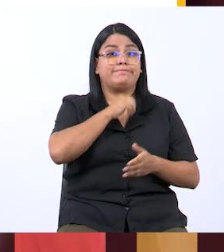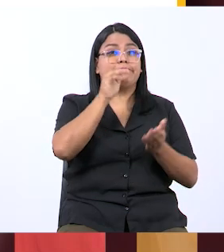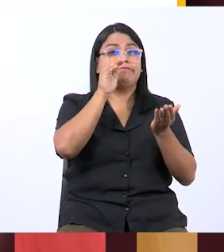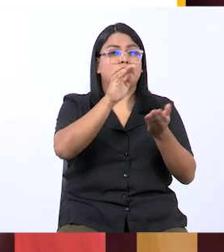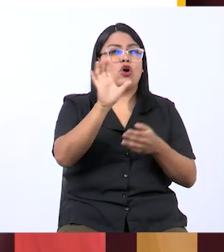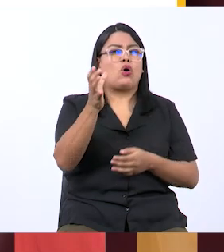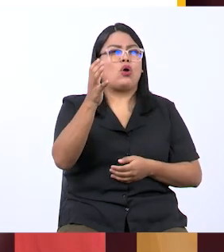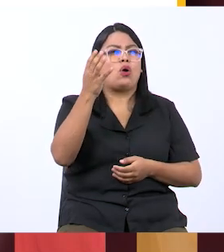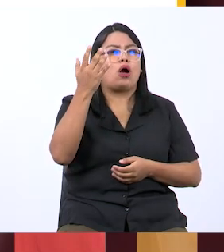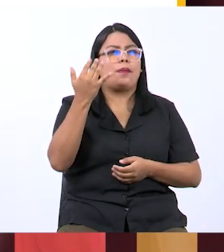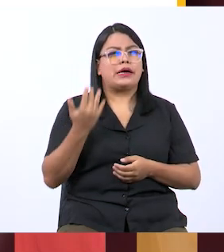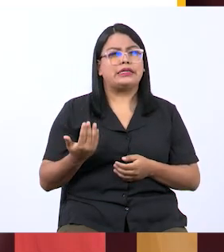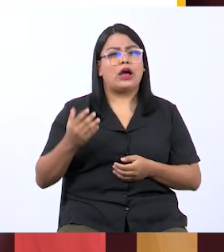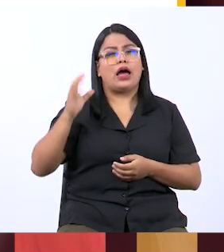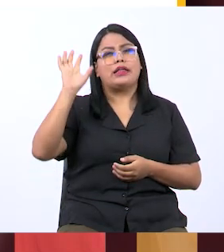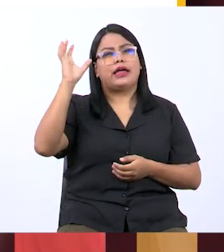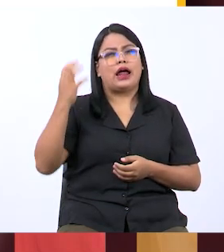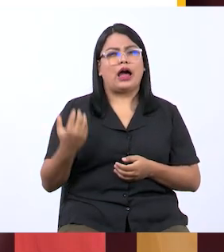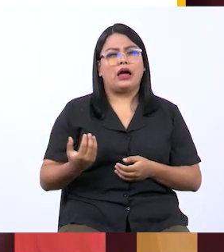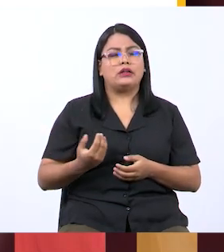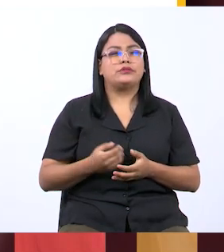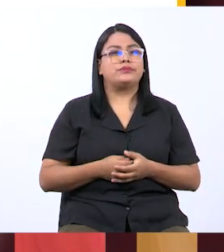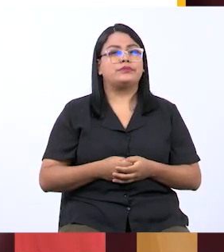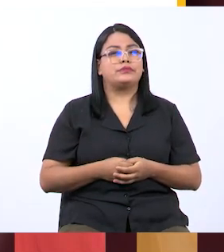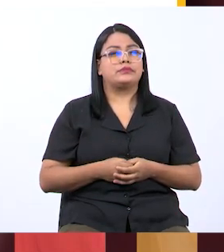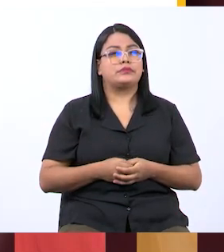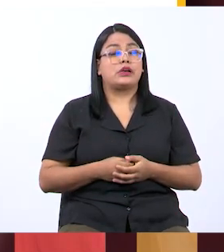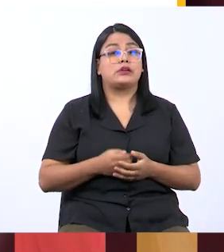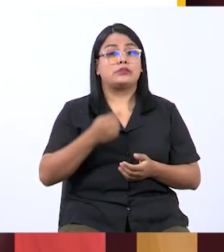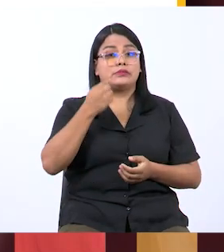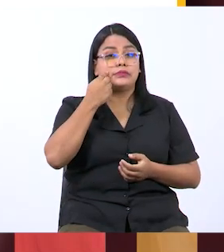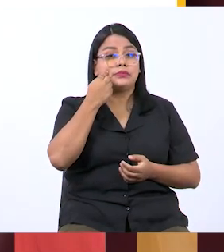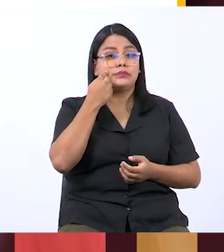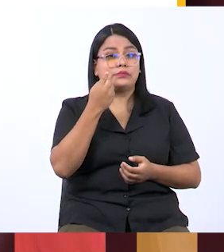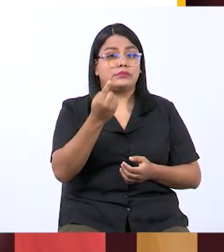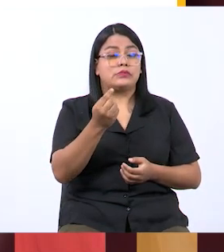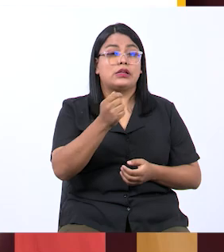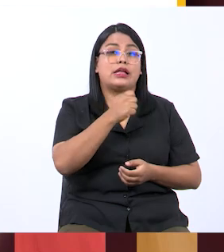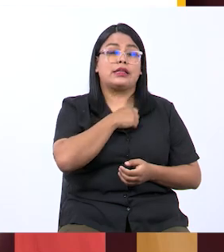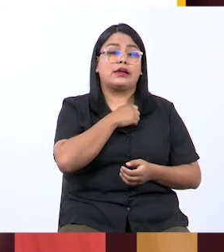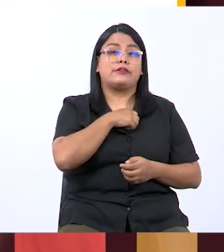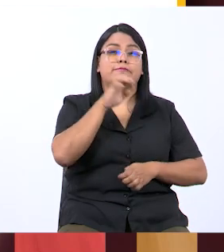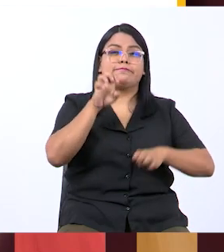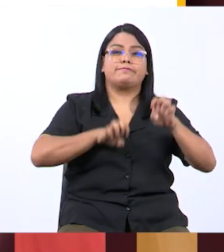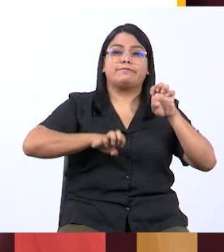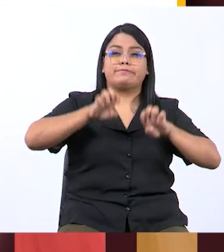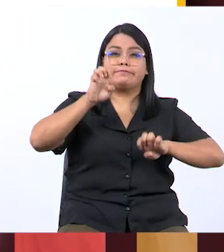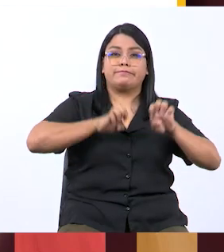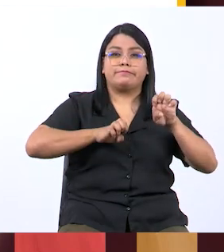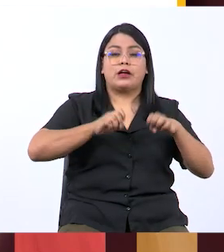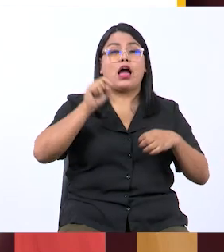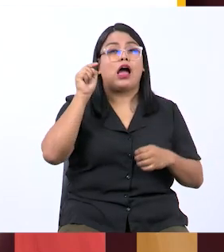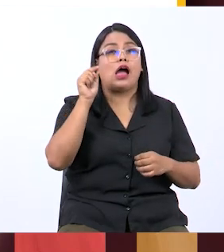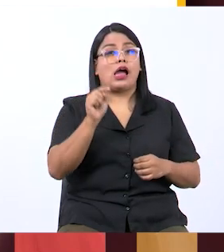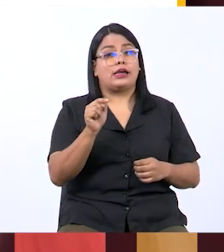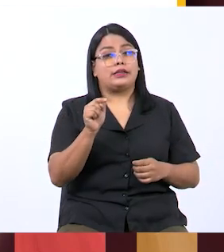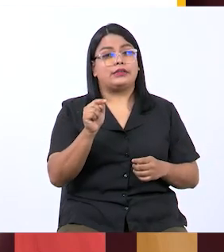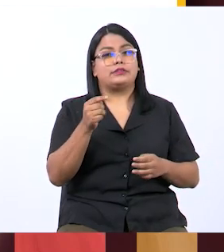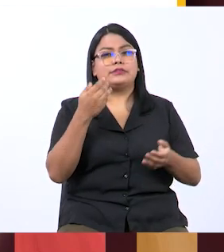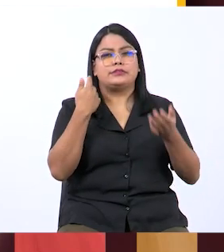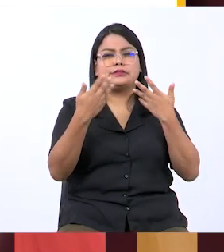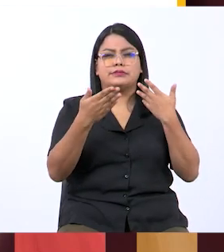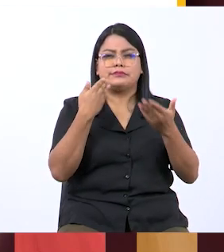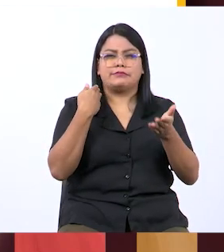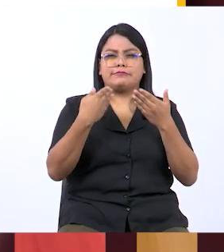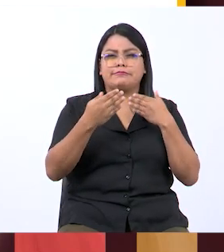unidad, en color anaranjado, que define el producto que será evaluado en dicha unidad. En esta sección